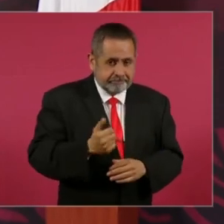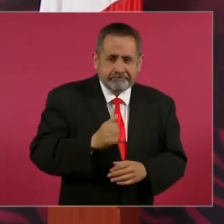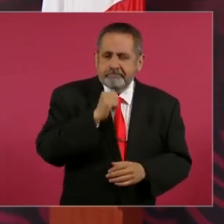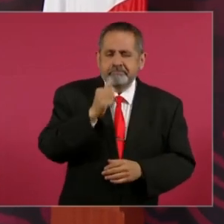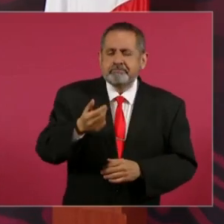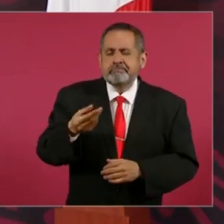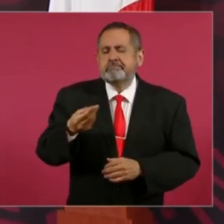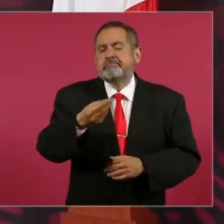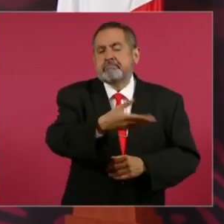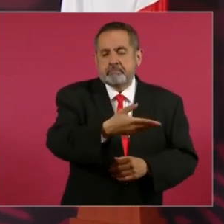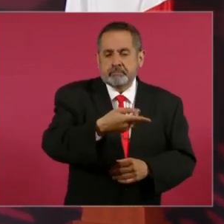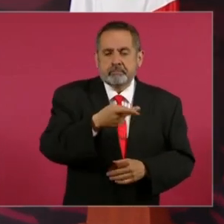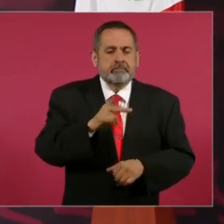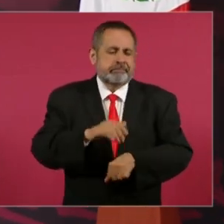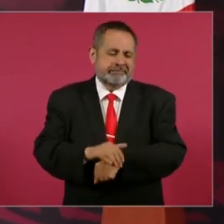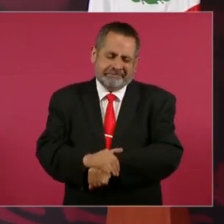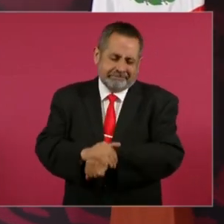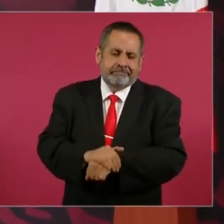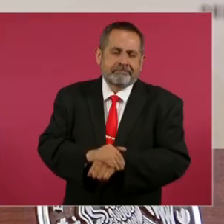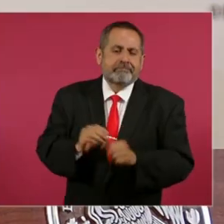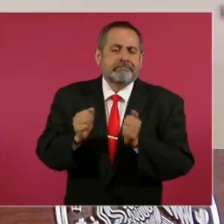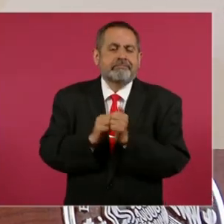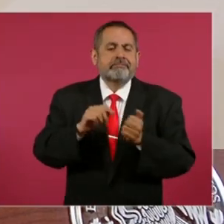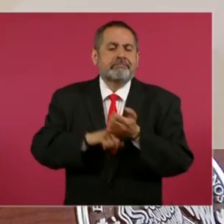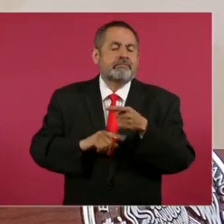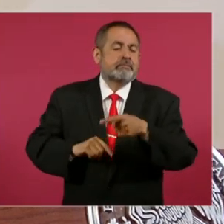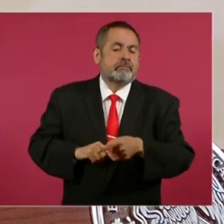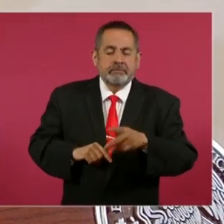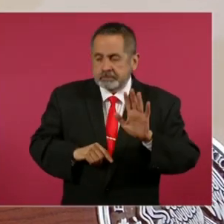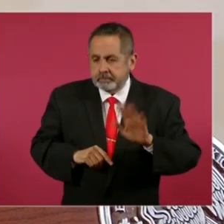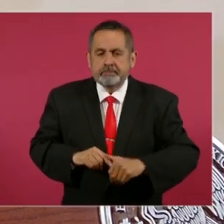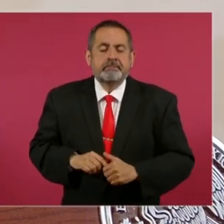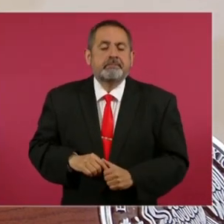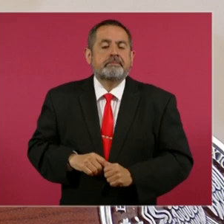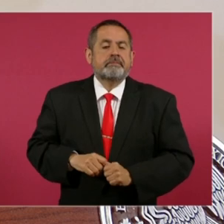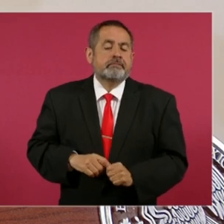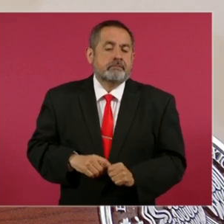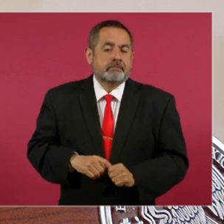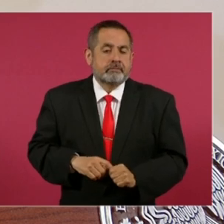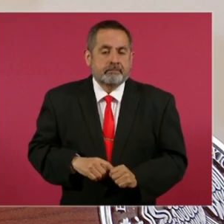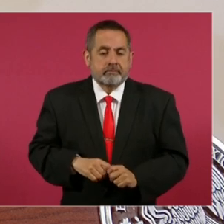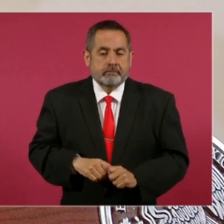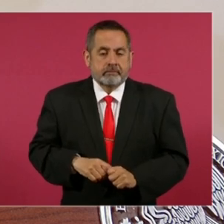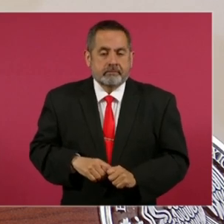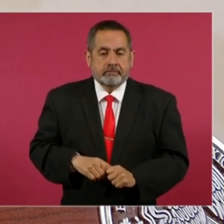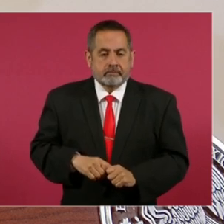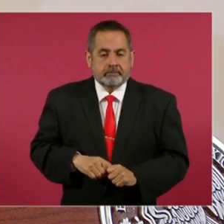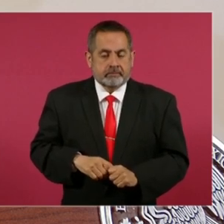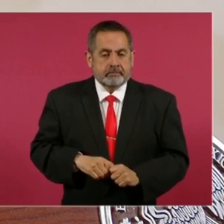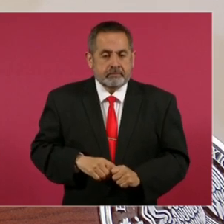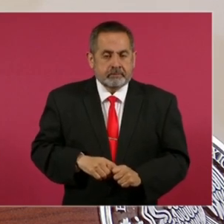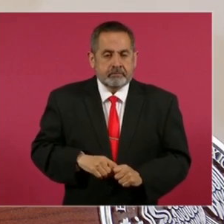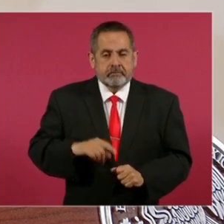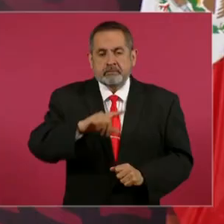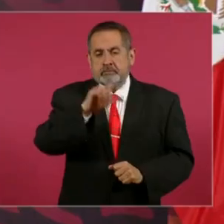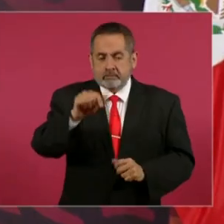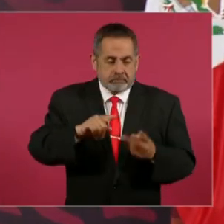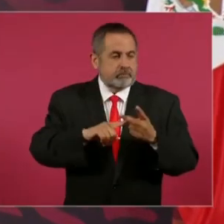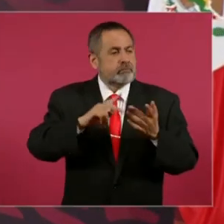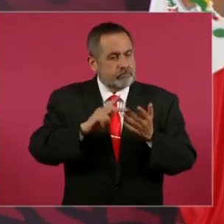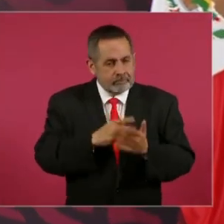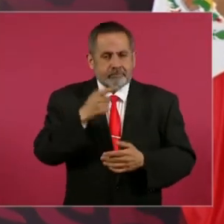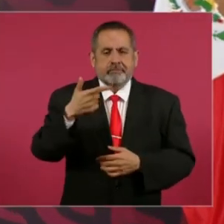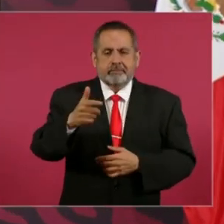pero era muy amigo. Y luego Vuelve otra vez